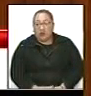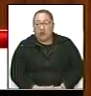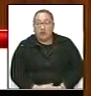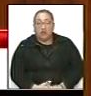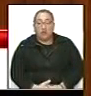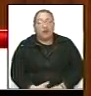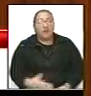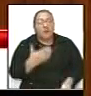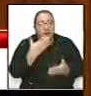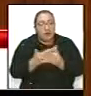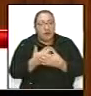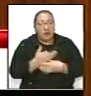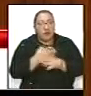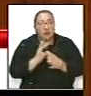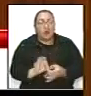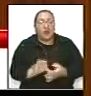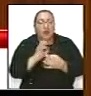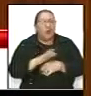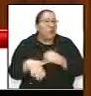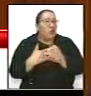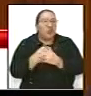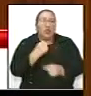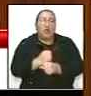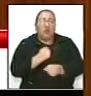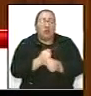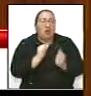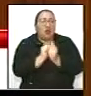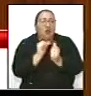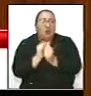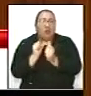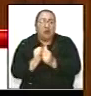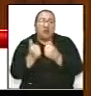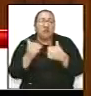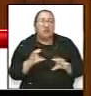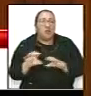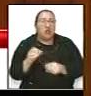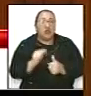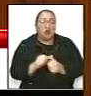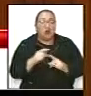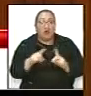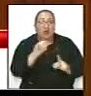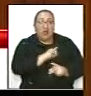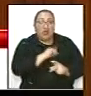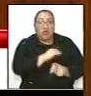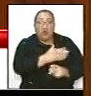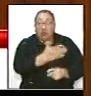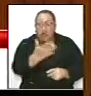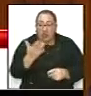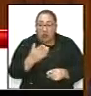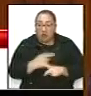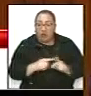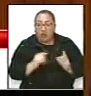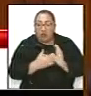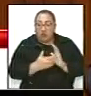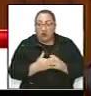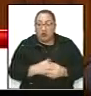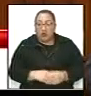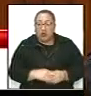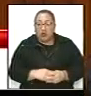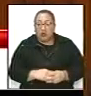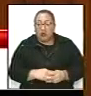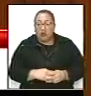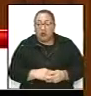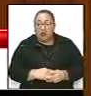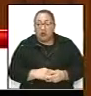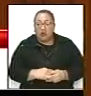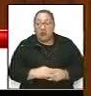Agradecemos de manera especial todo el trabajo y el acompañamiento realizado por estas instituciones, pero resaltamos que para alcanzar